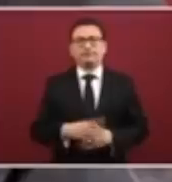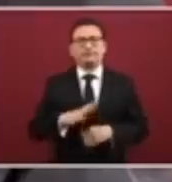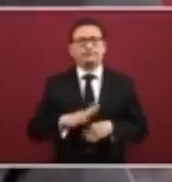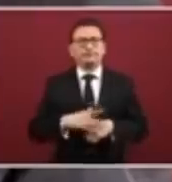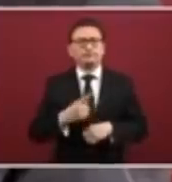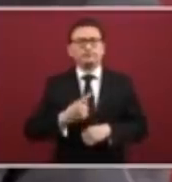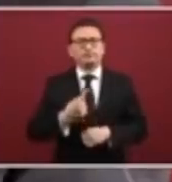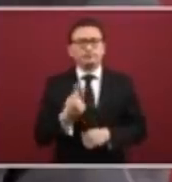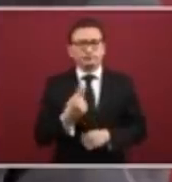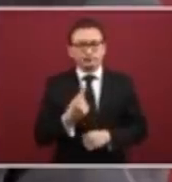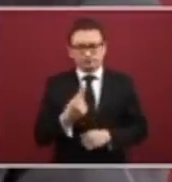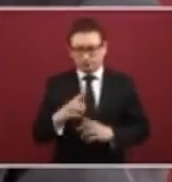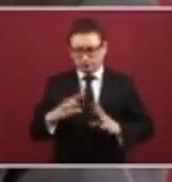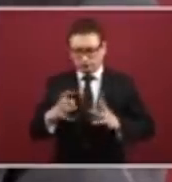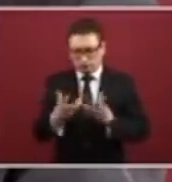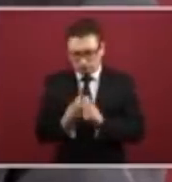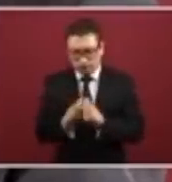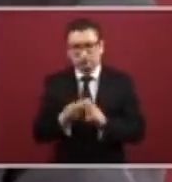somos un equipo,